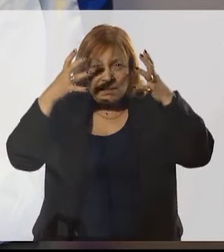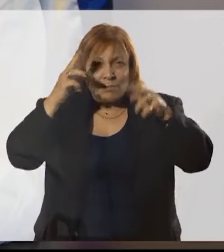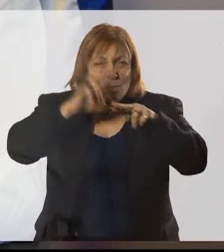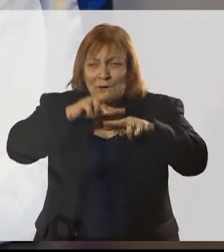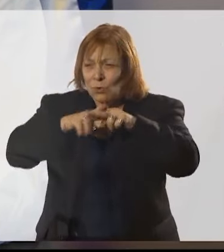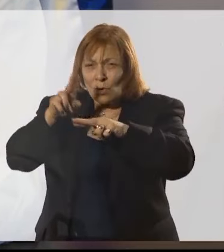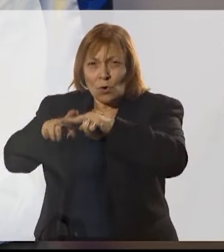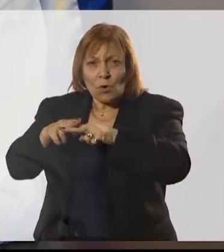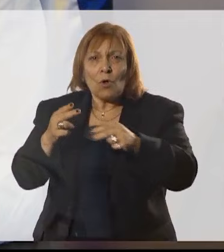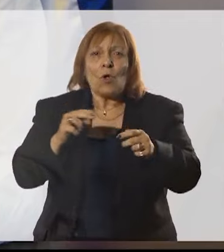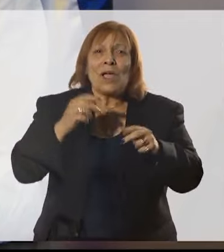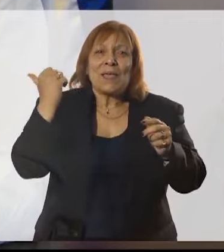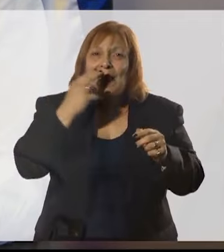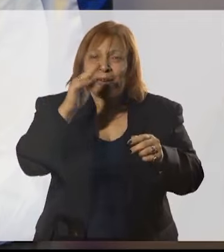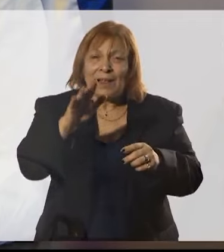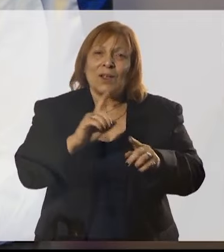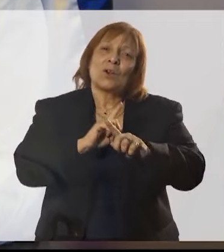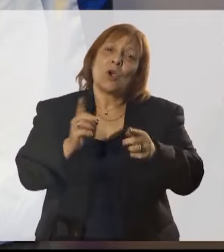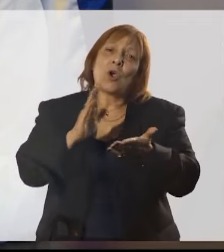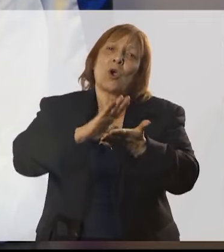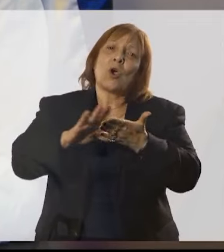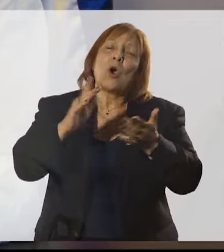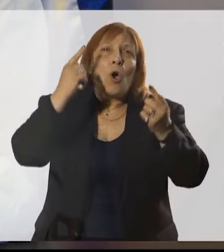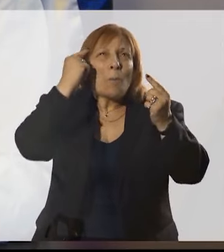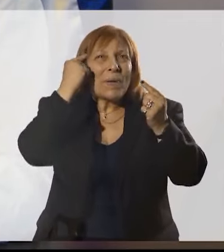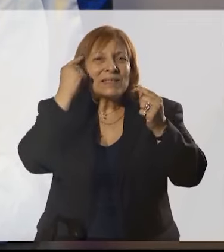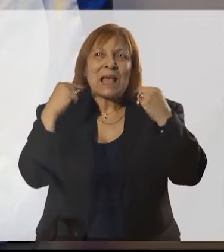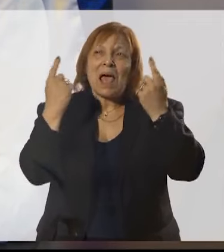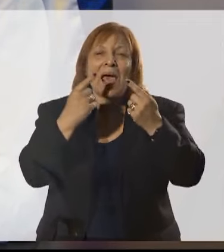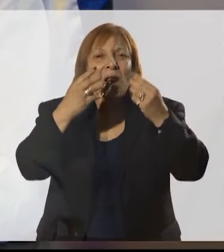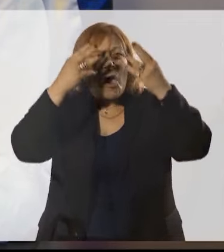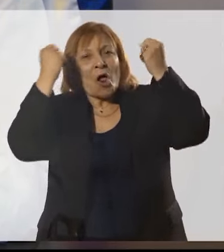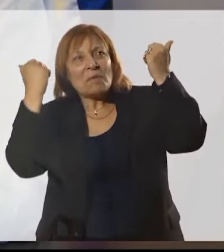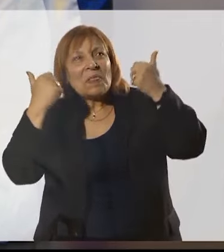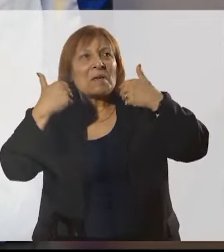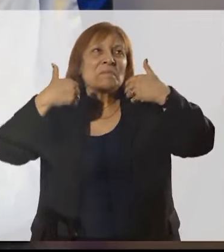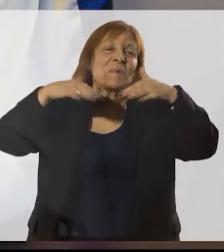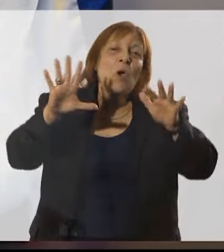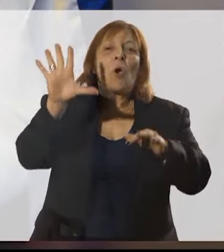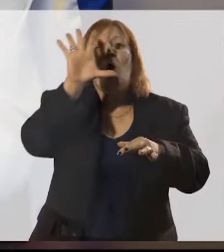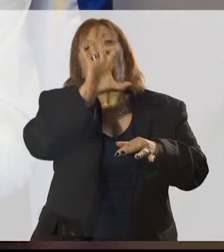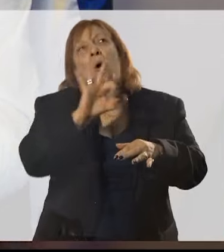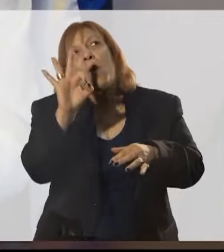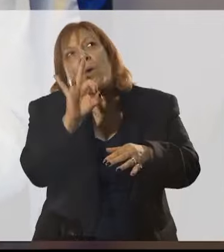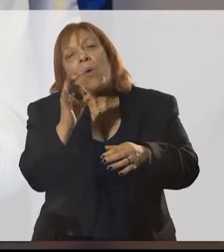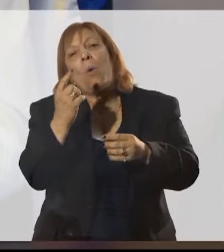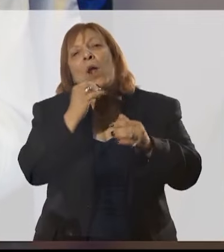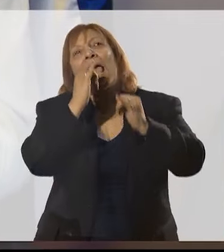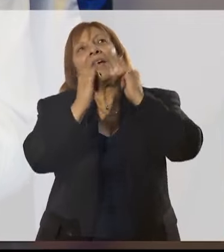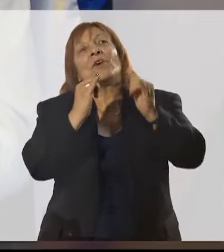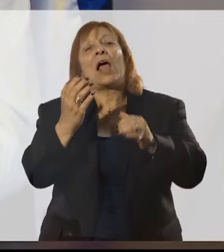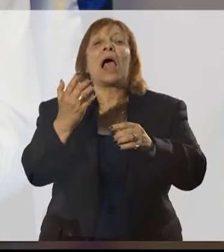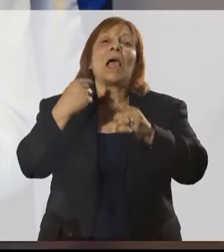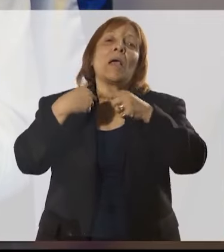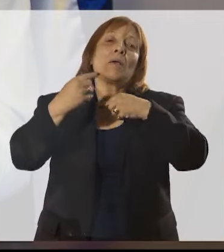campos de ex terminio nazis no pase no debe pasar desapercibida o se limite simplemente a